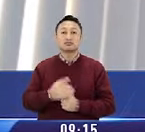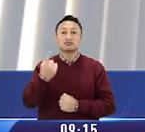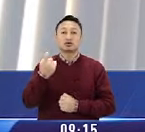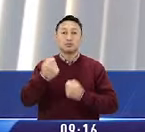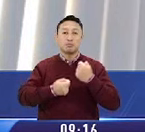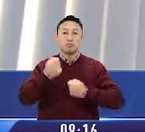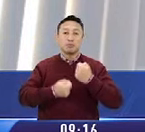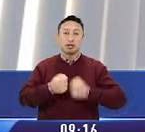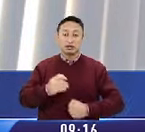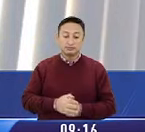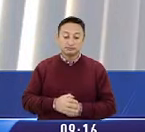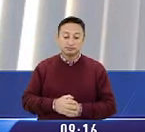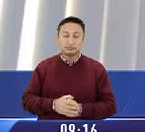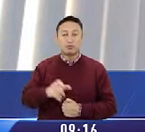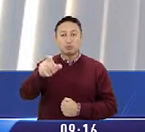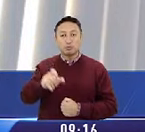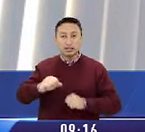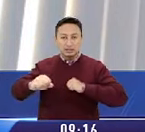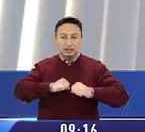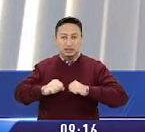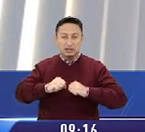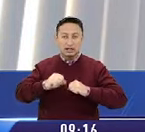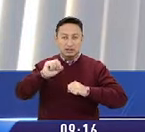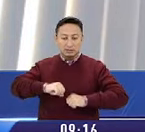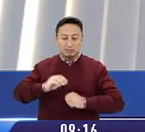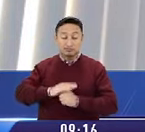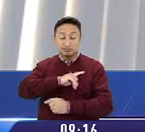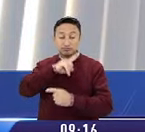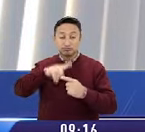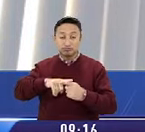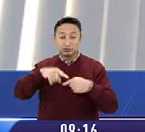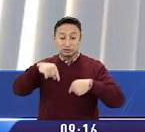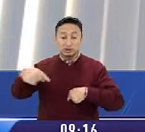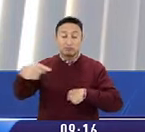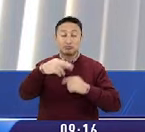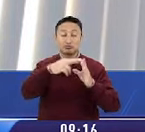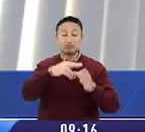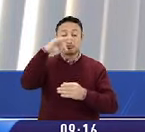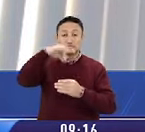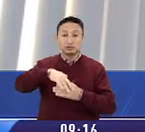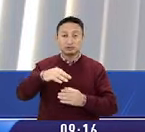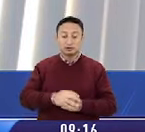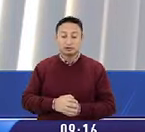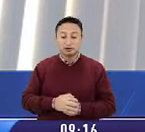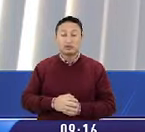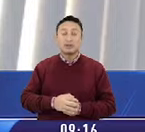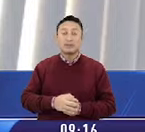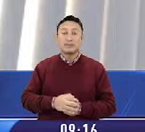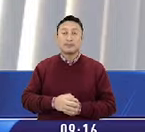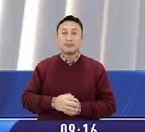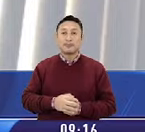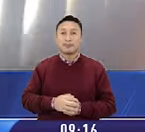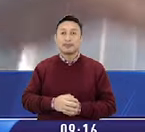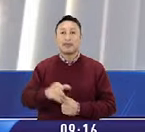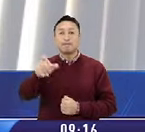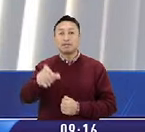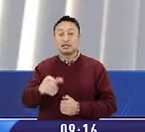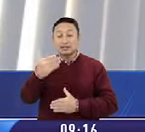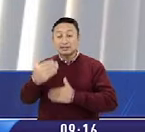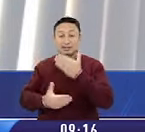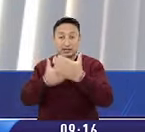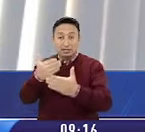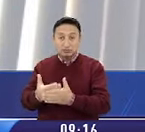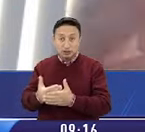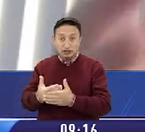decir, quienes hagan su trámite de habilitación hasta esa fecha constarán en el registro electoral de estas elecciones. Quienes lo hagan posterior a